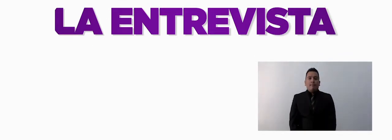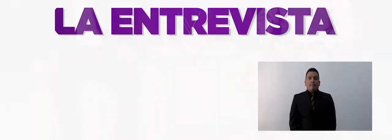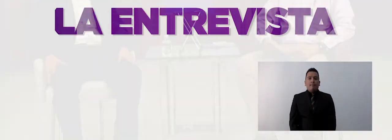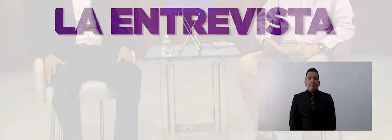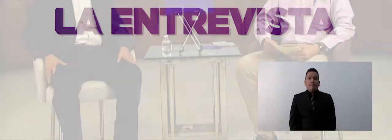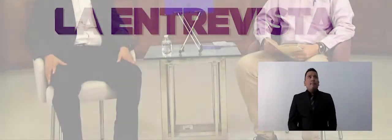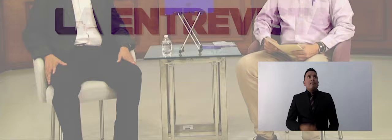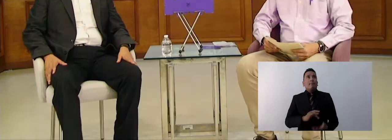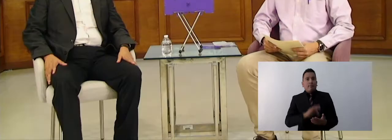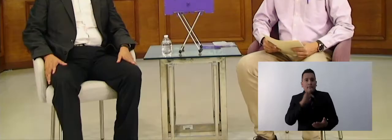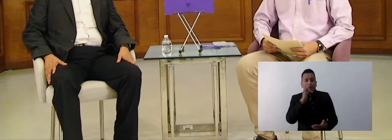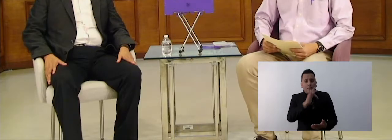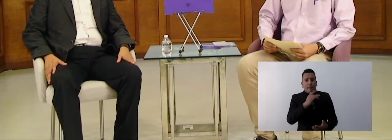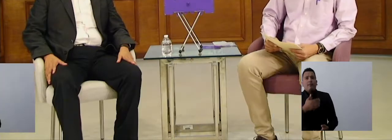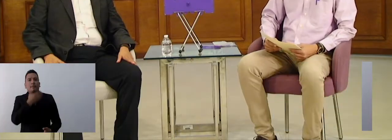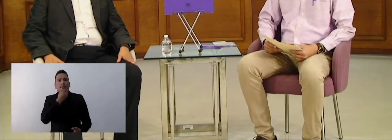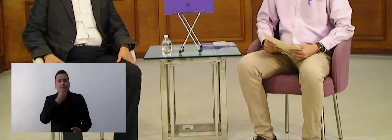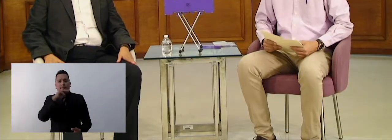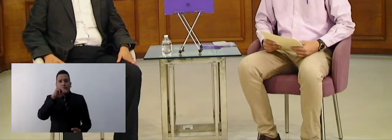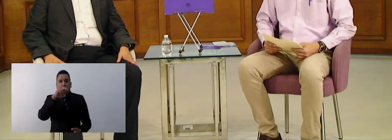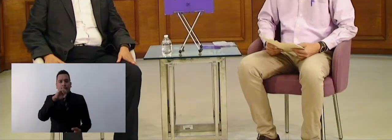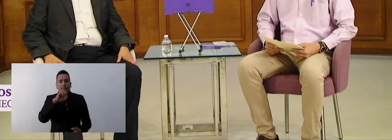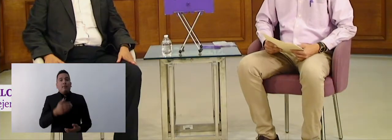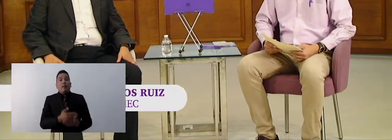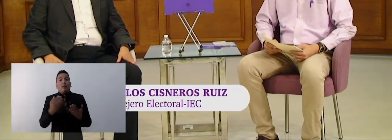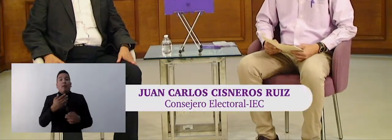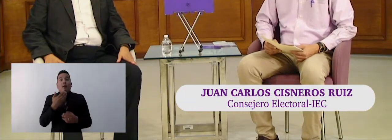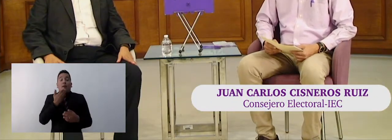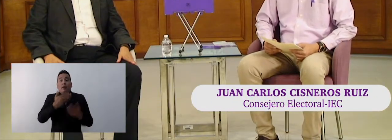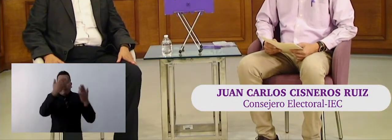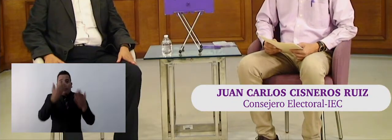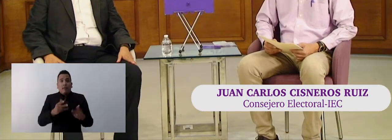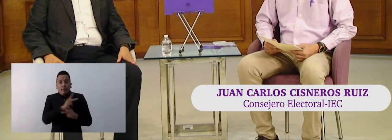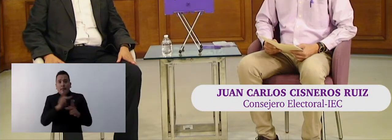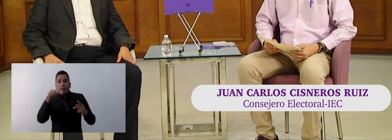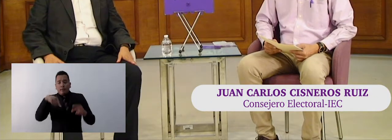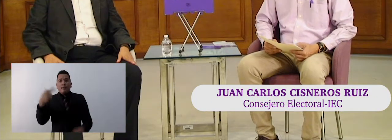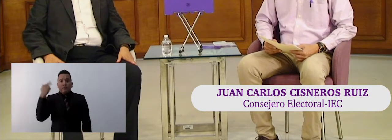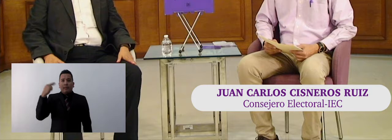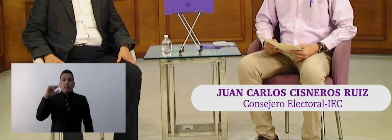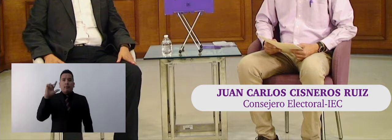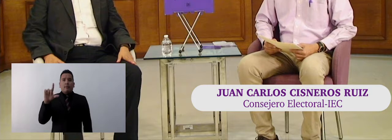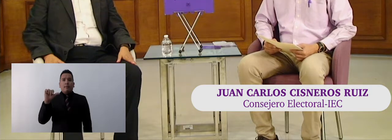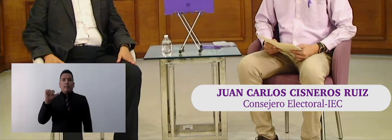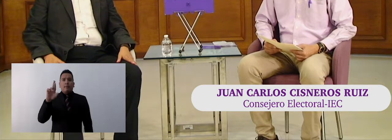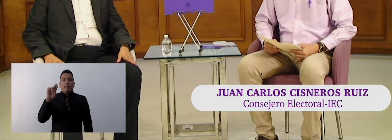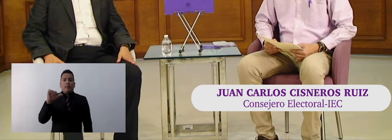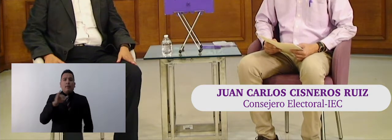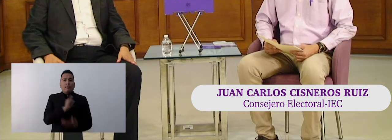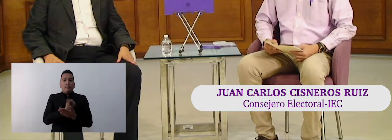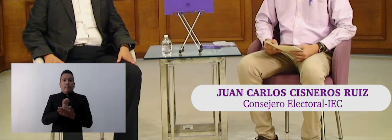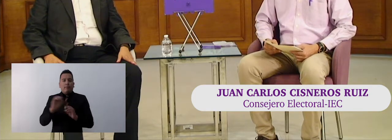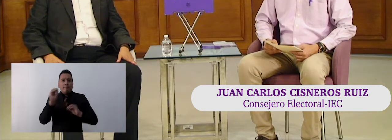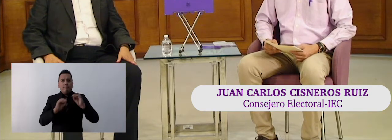entrevista. Muchas gracias, Memo. Pues bienvenidos todos a este programa de La Urna, programa producido por